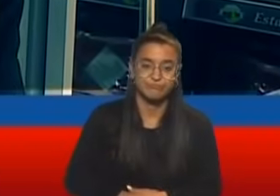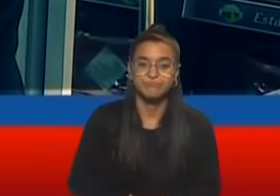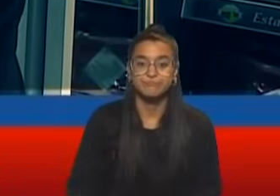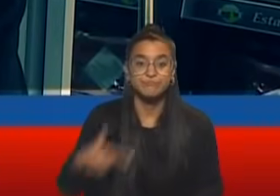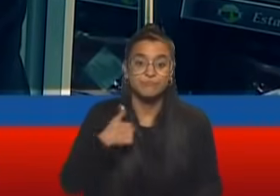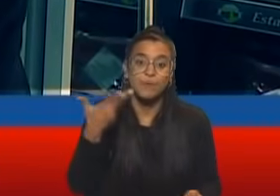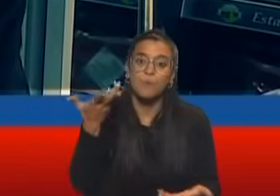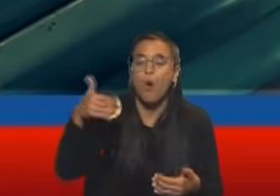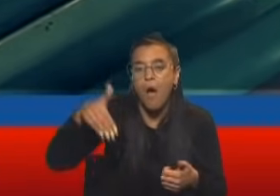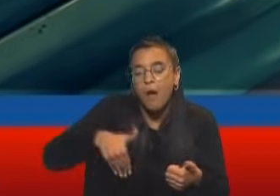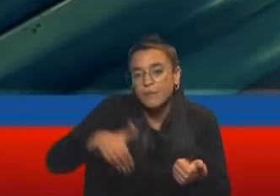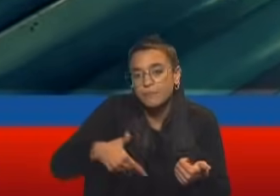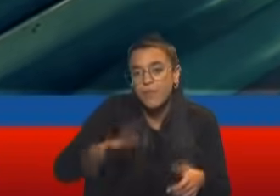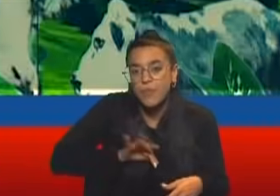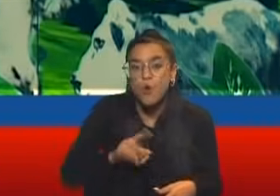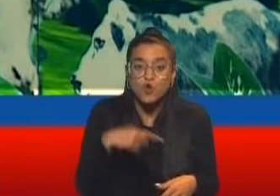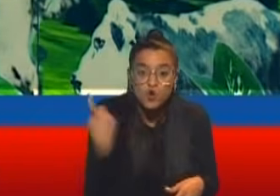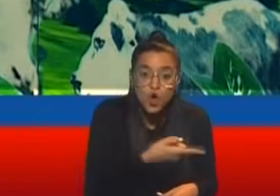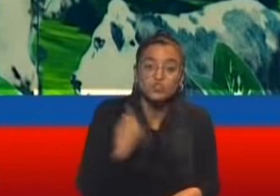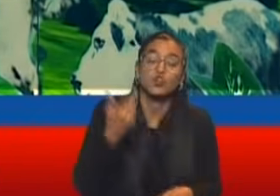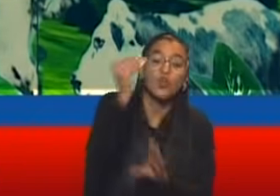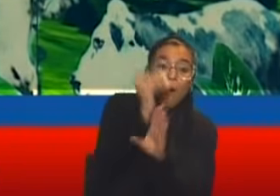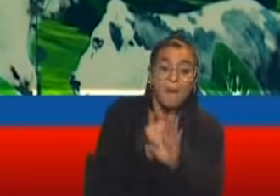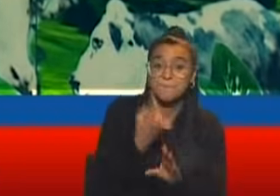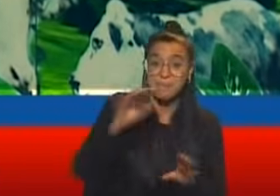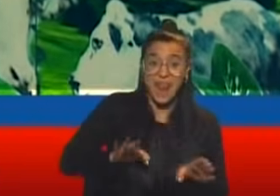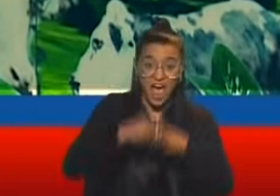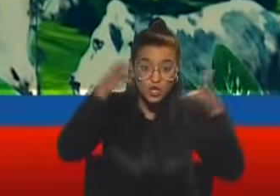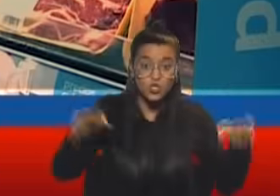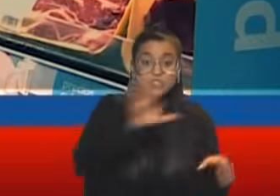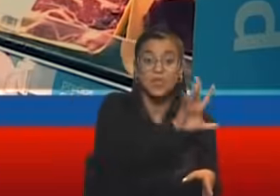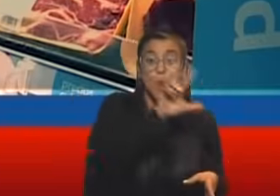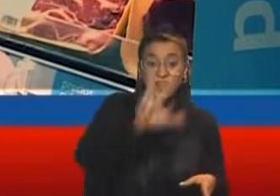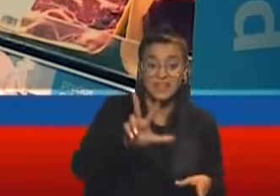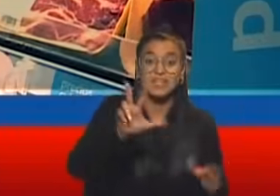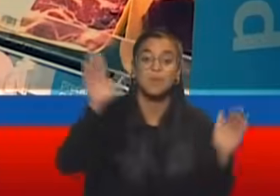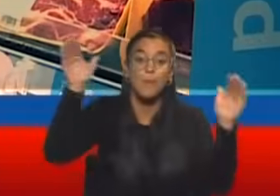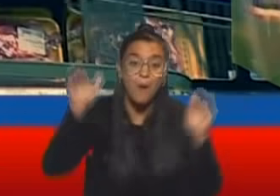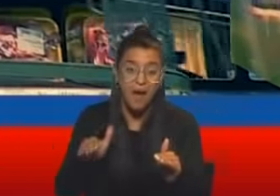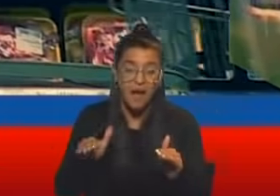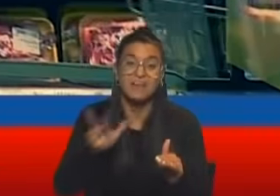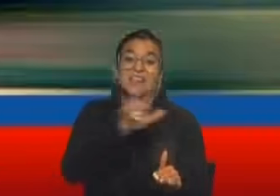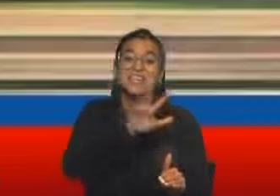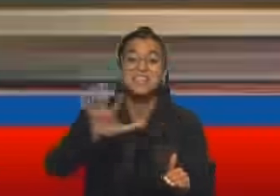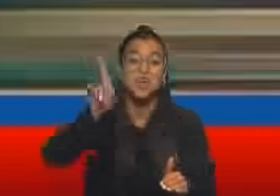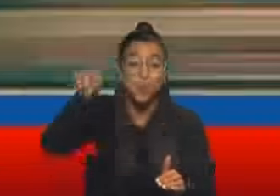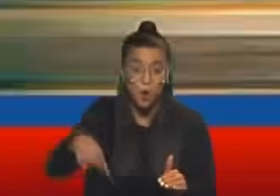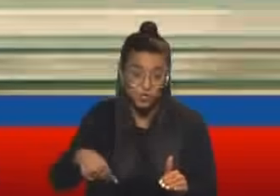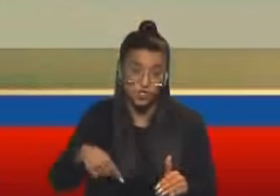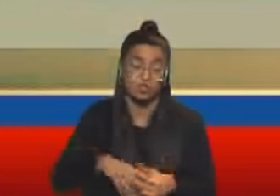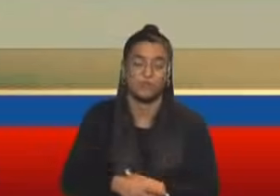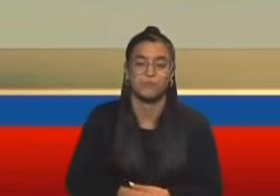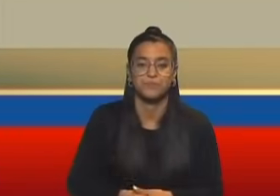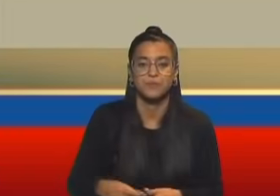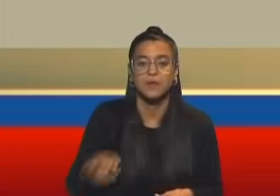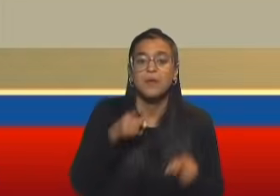Está demandándolo. Nosotros bajamos la inflación el primer año del 53% al 35%,